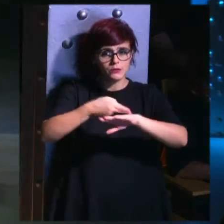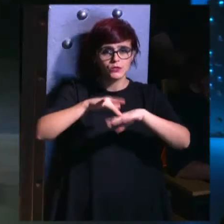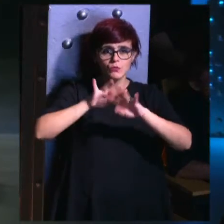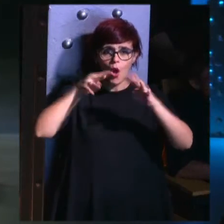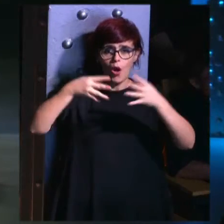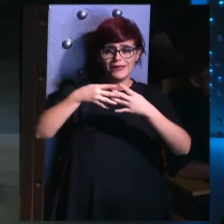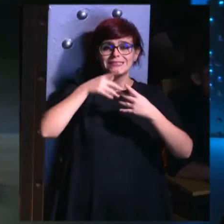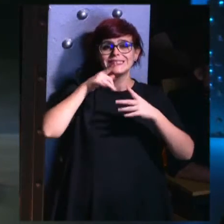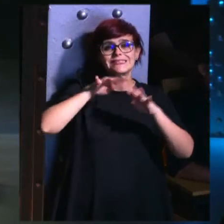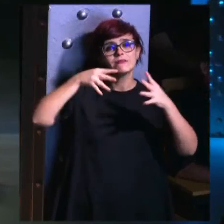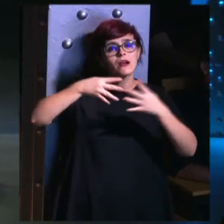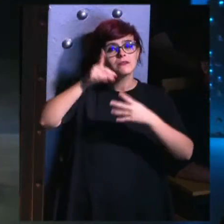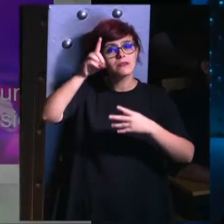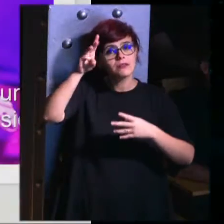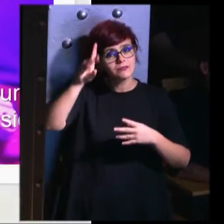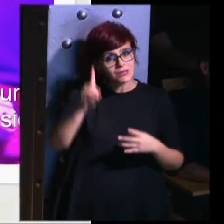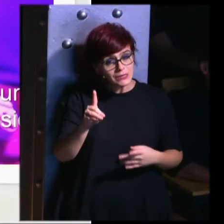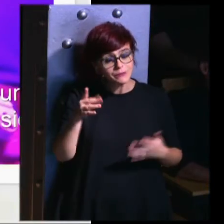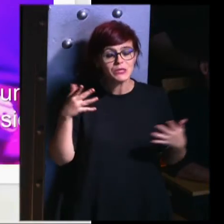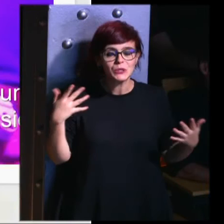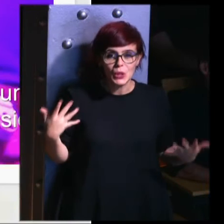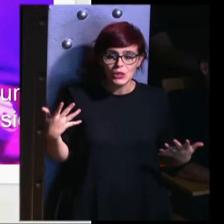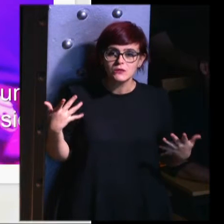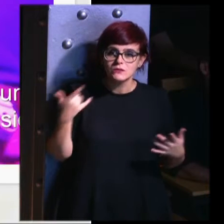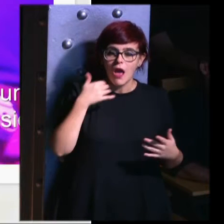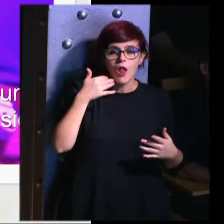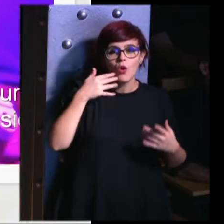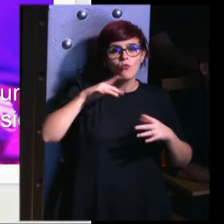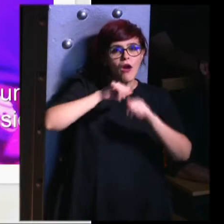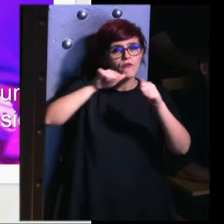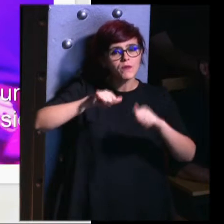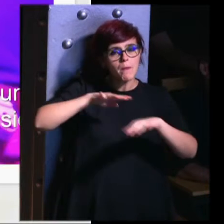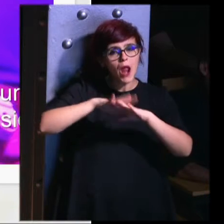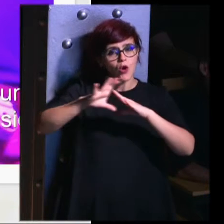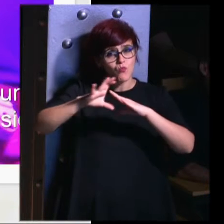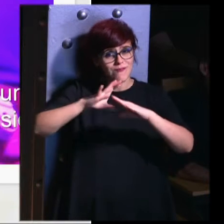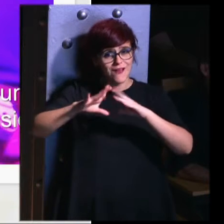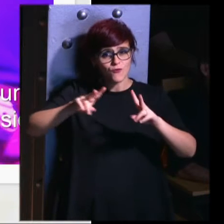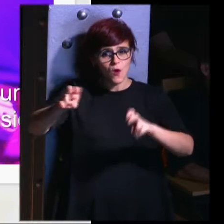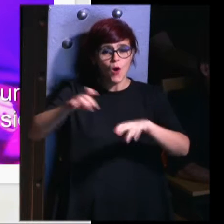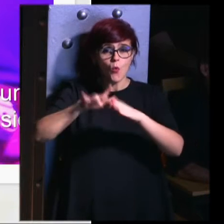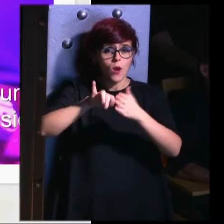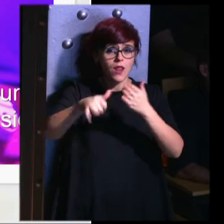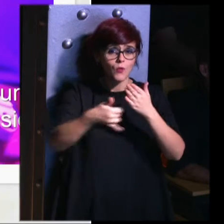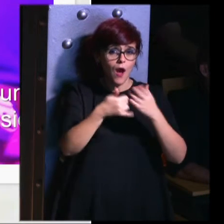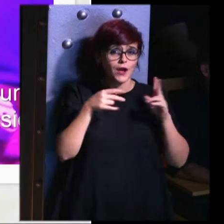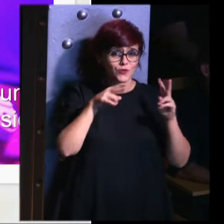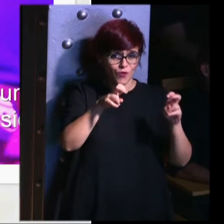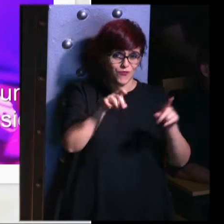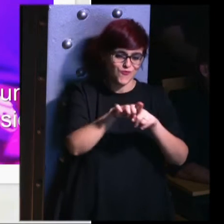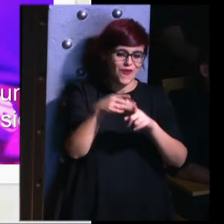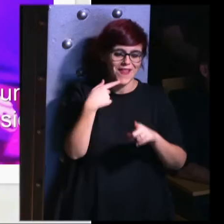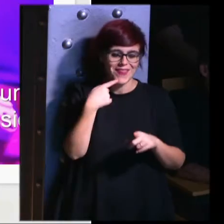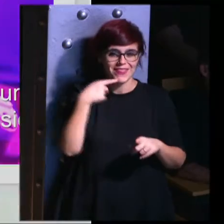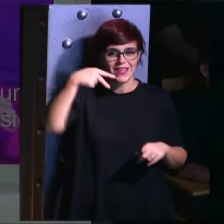Internet 3D. Y, en fin, es un nuevo tejido comunicacional, es un nuevo lenguaje, también como diría Nicolás,